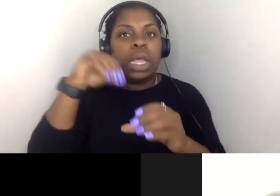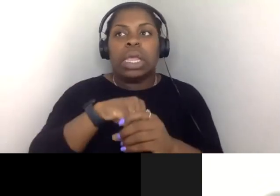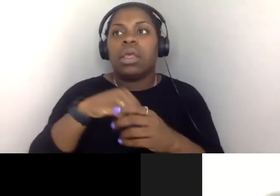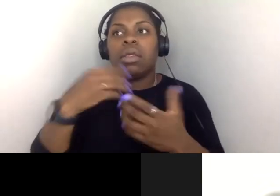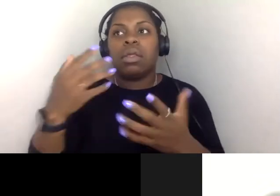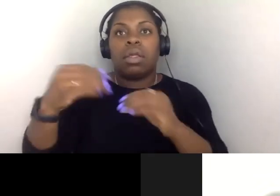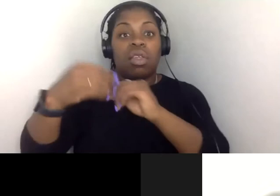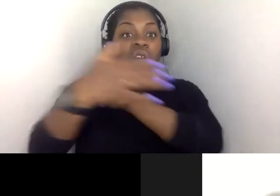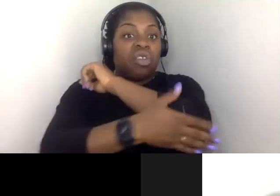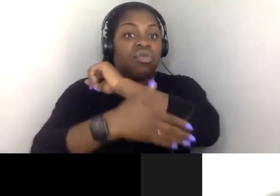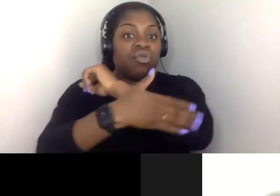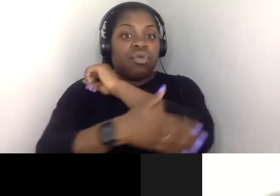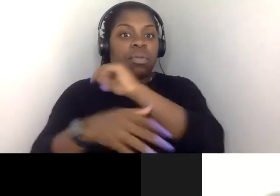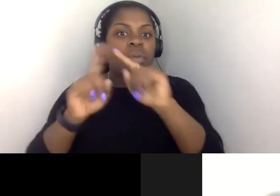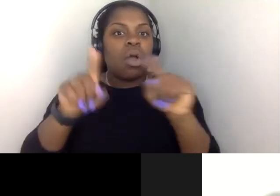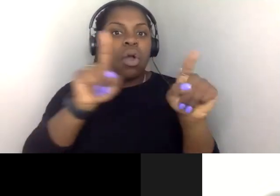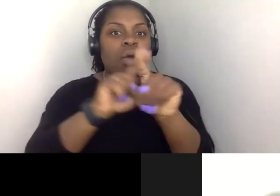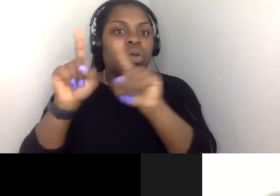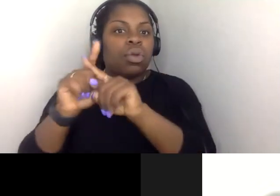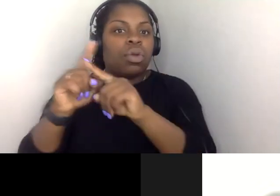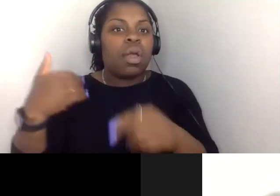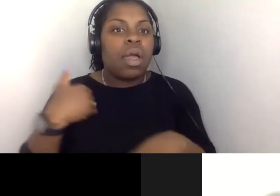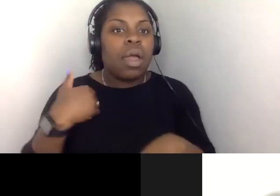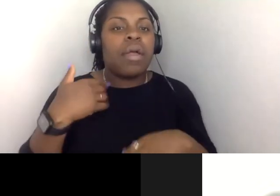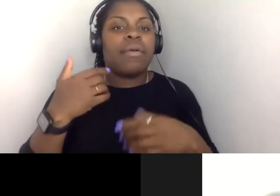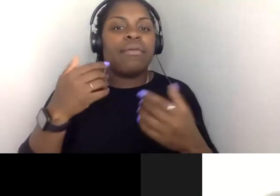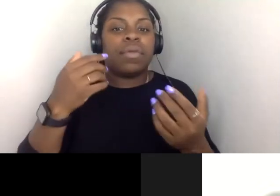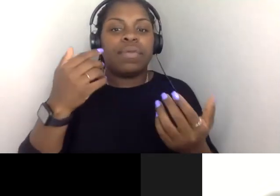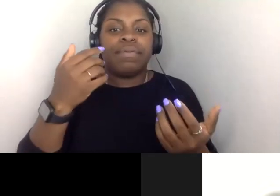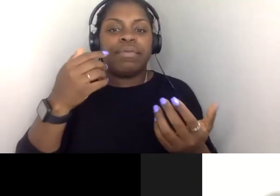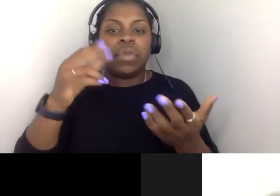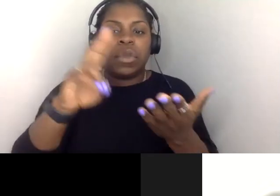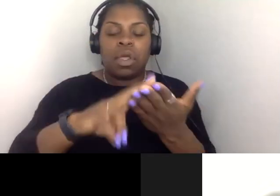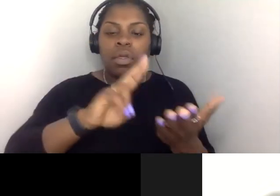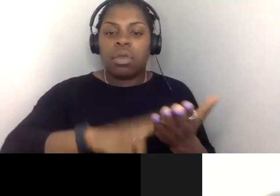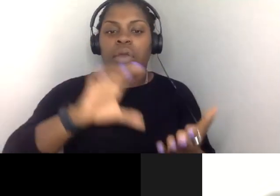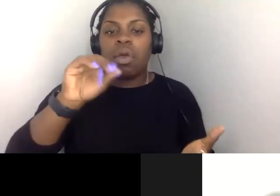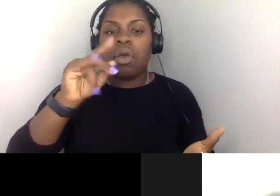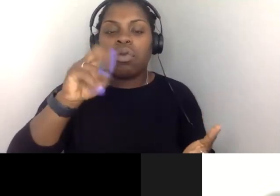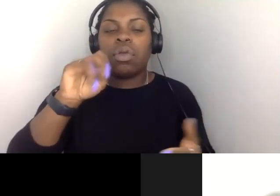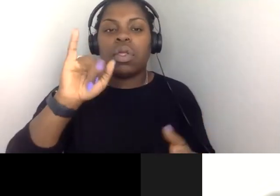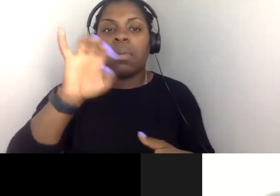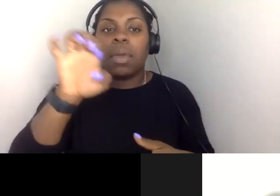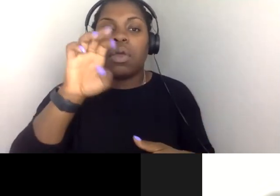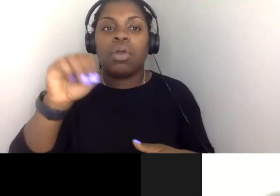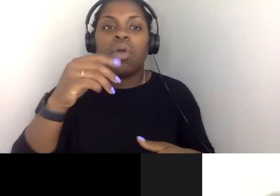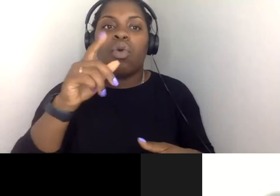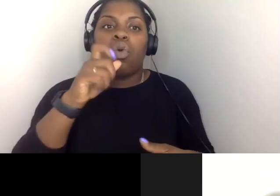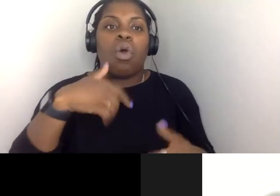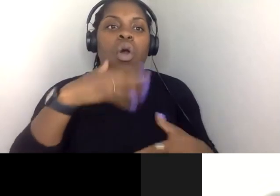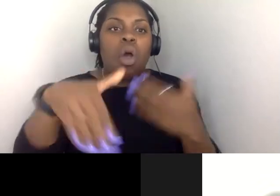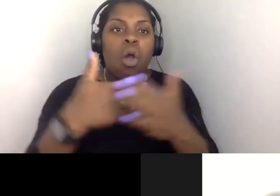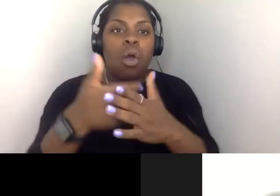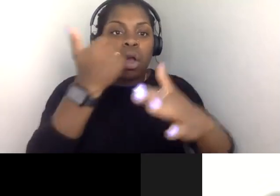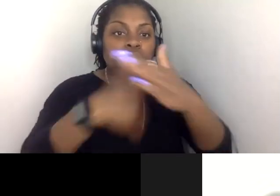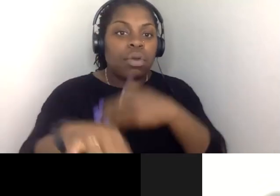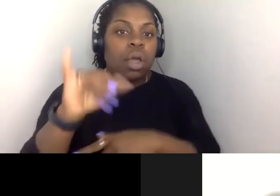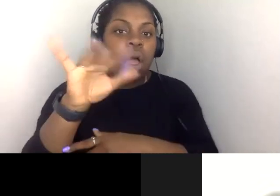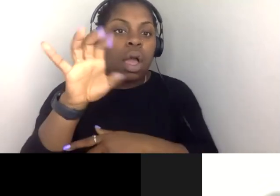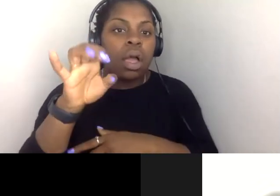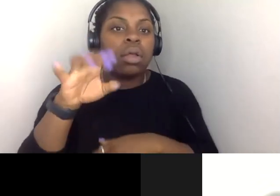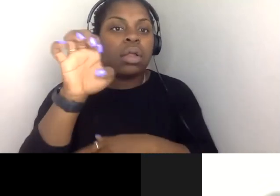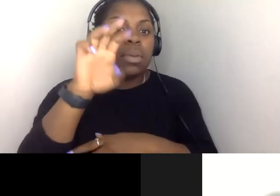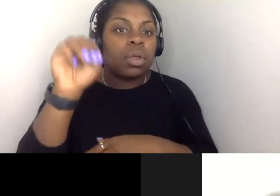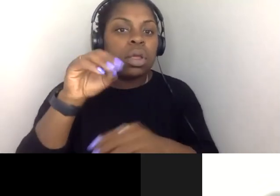de monitoreo electrónico en el país, pero también tiene un contrato con ICE para monitorear virtualmente a todas las